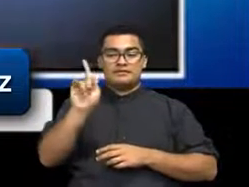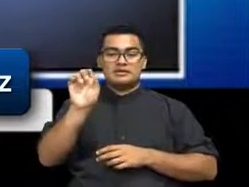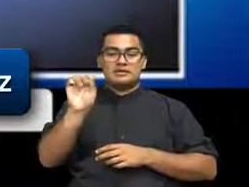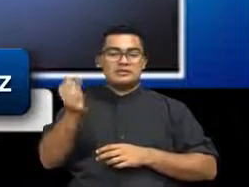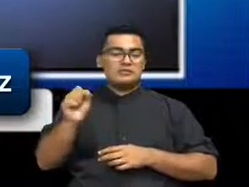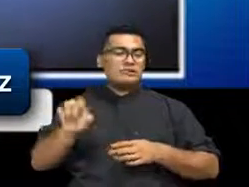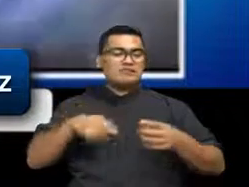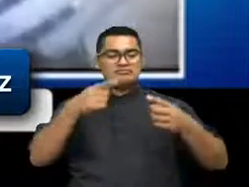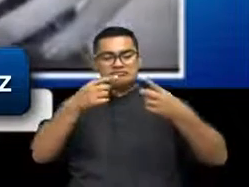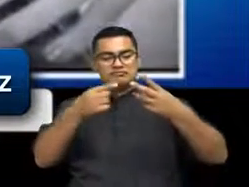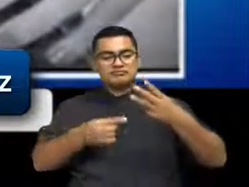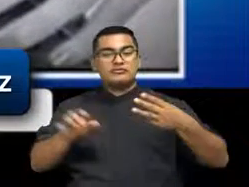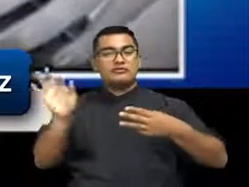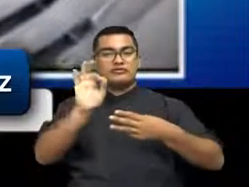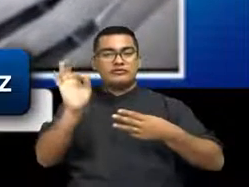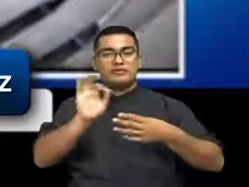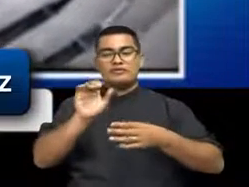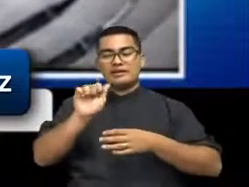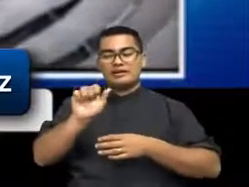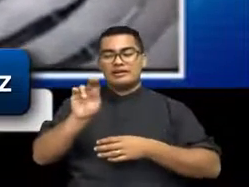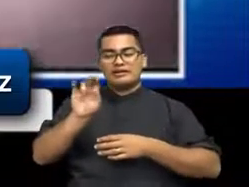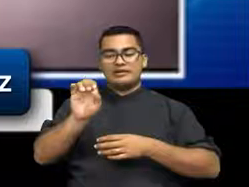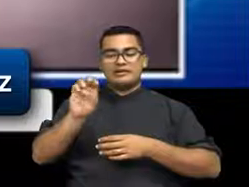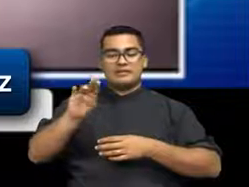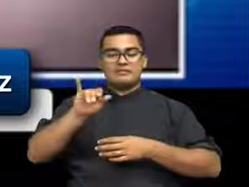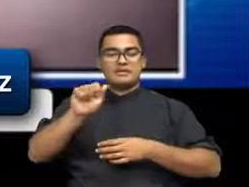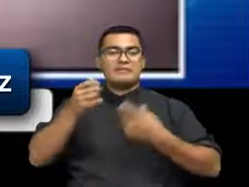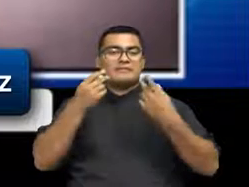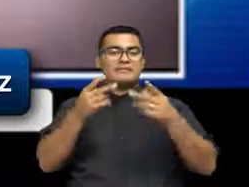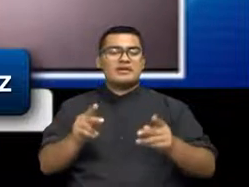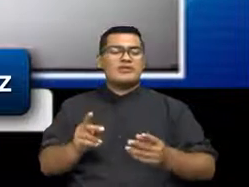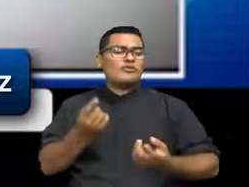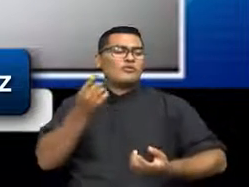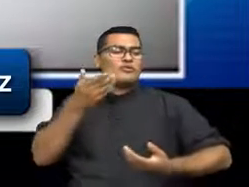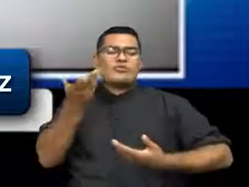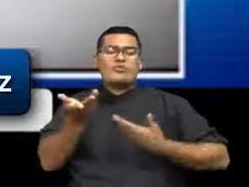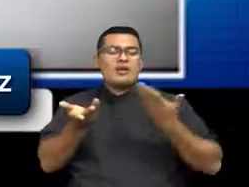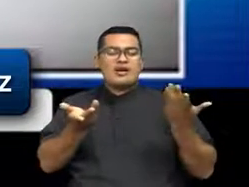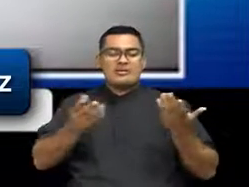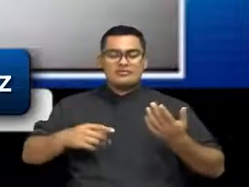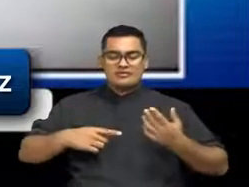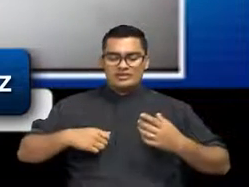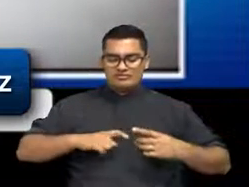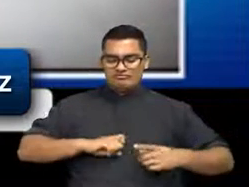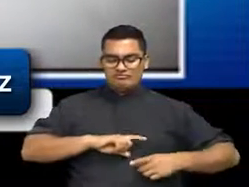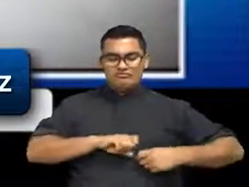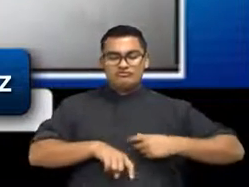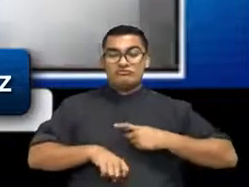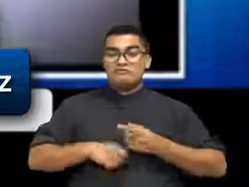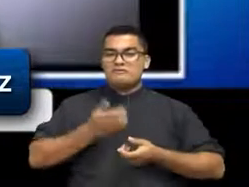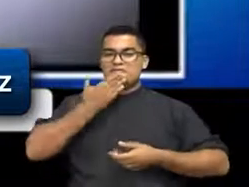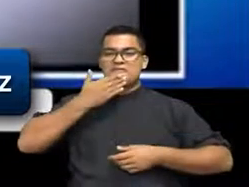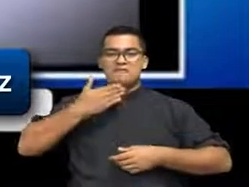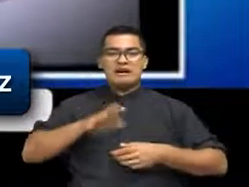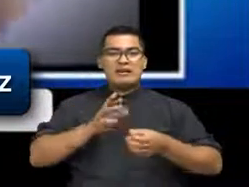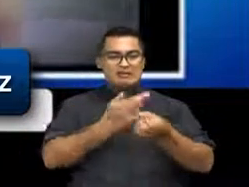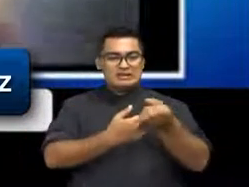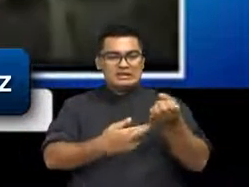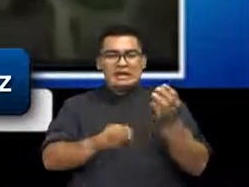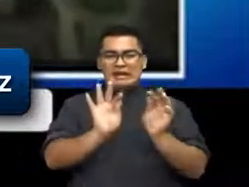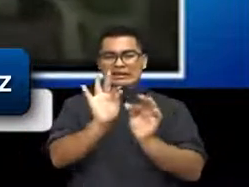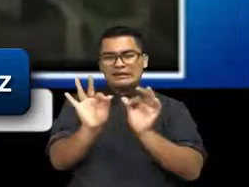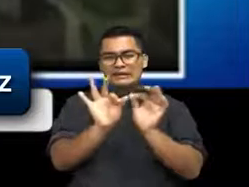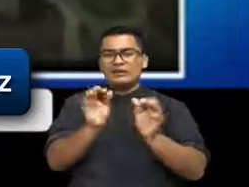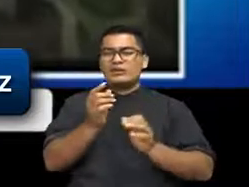anemia, pero ¿qué tipo de parásitos son exactamente los que causan la pérdida de la hemoglobina en la sangre? Bueno,